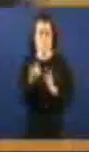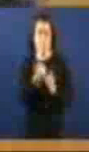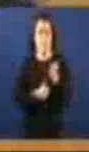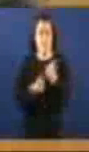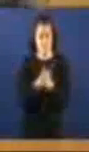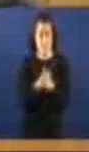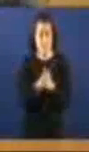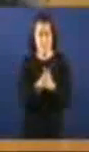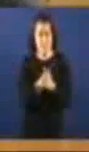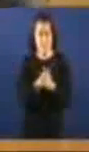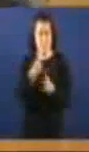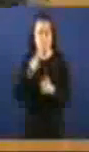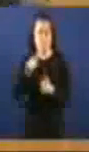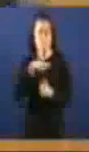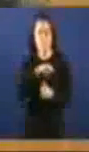Co